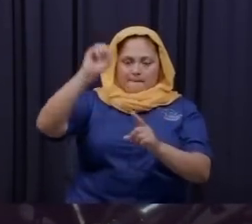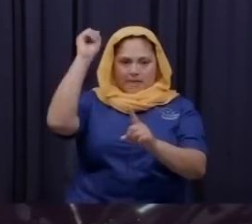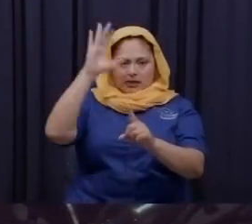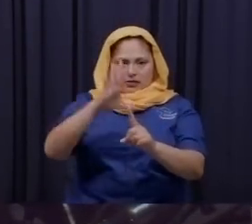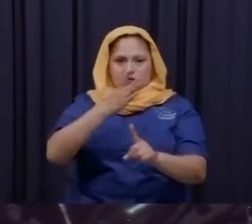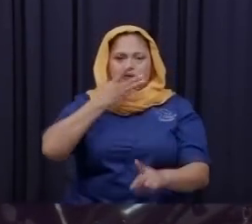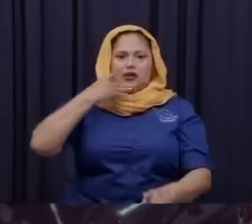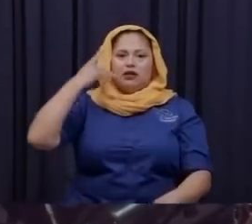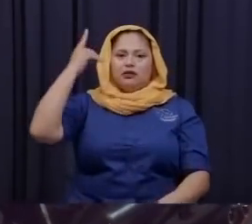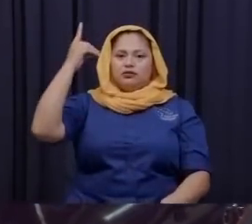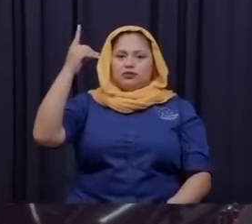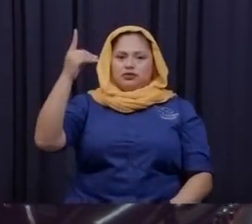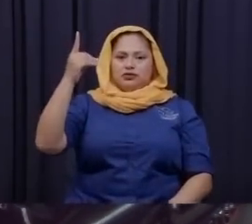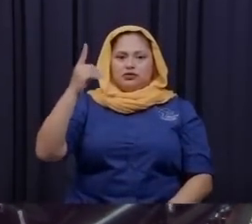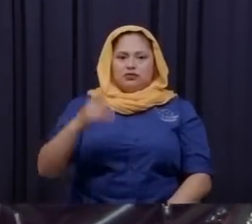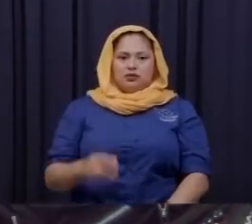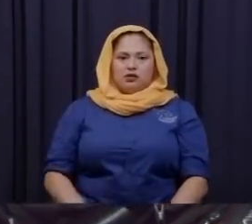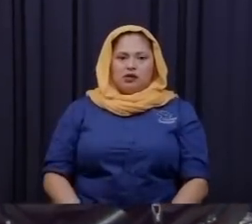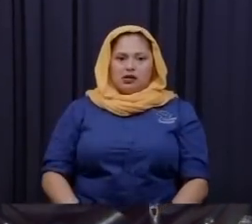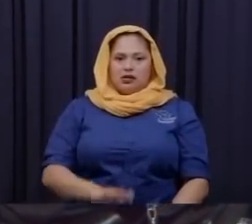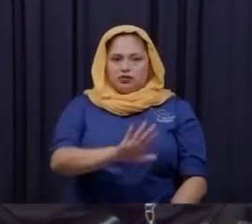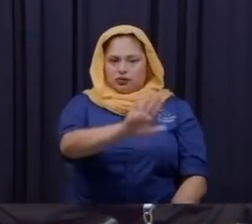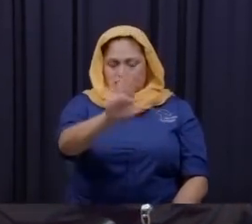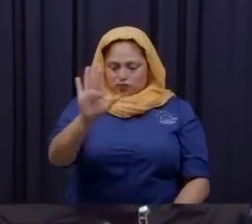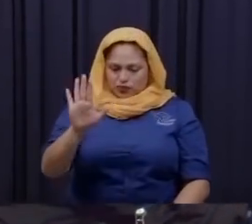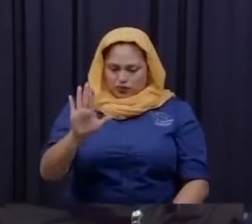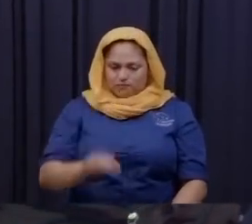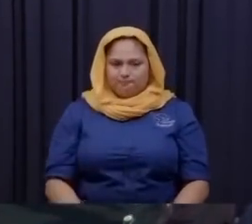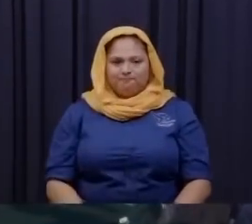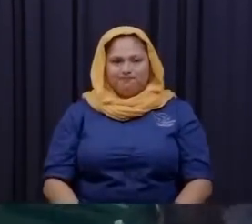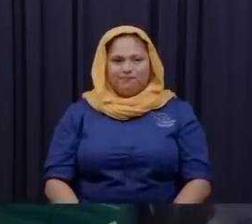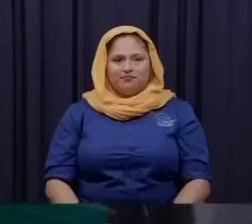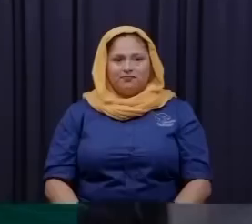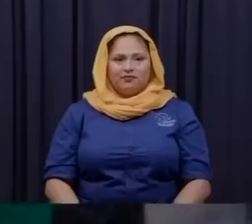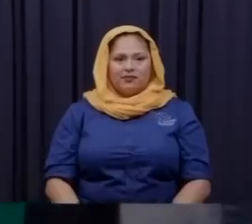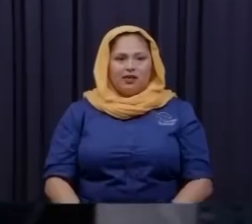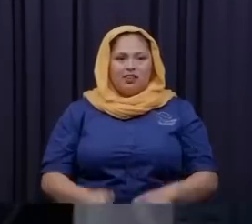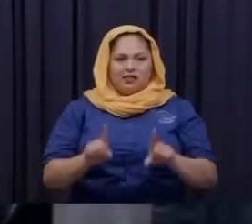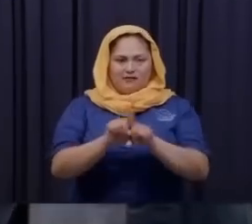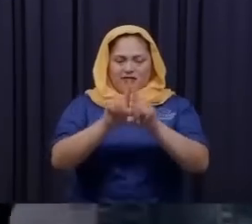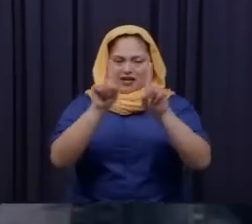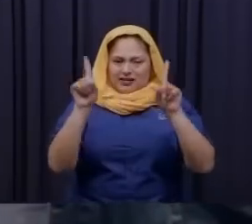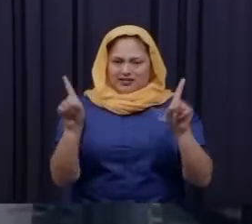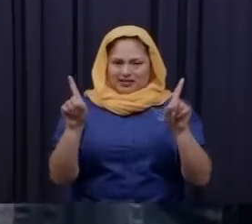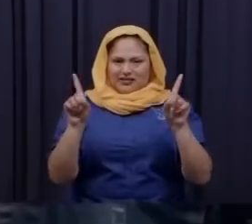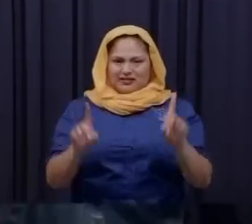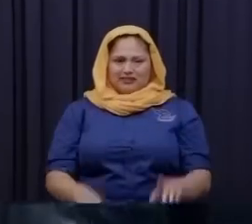Dios hacia los suyos. Hacia las diferencias,